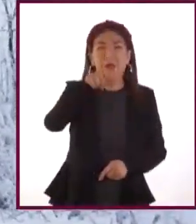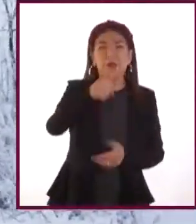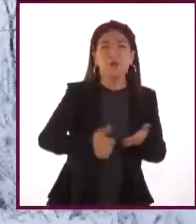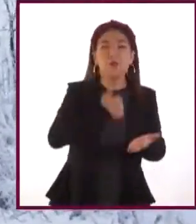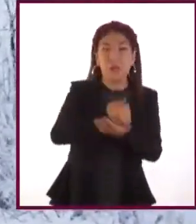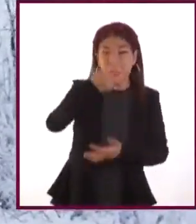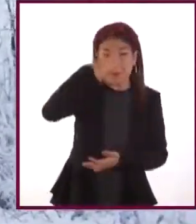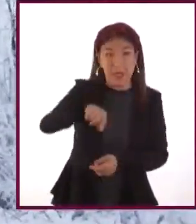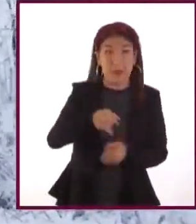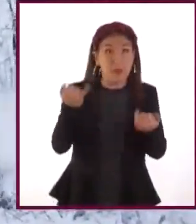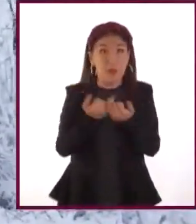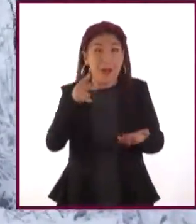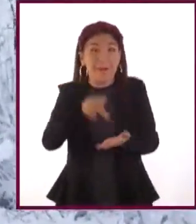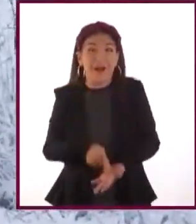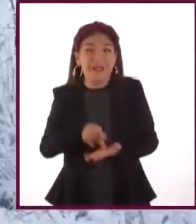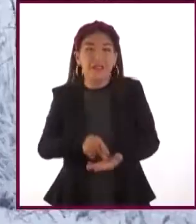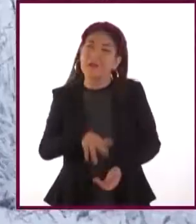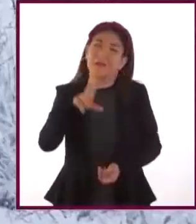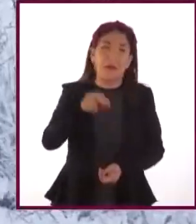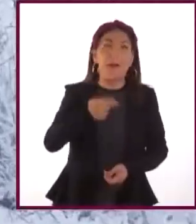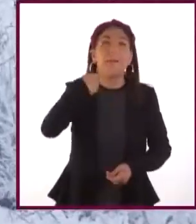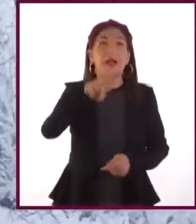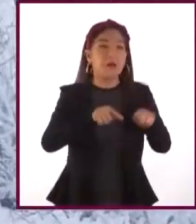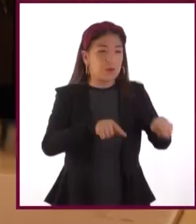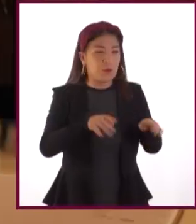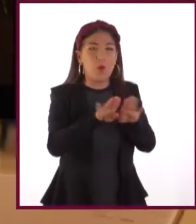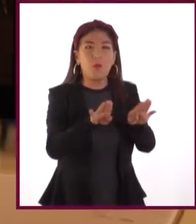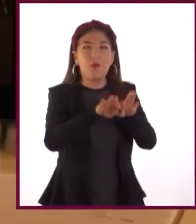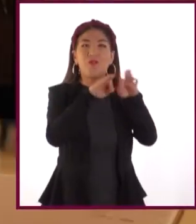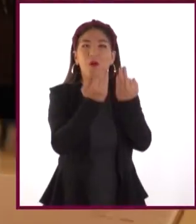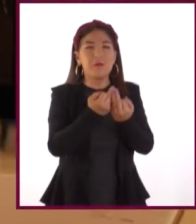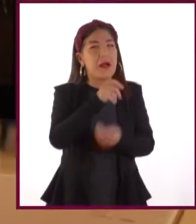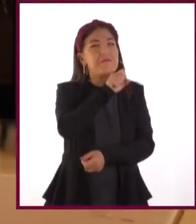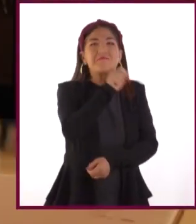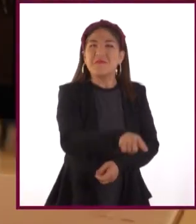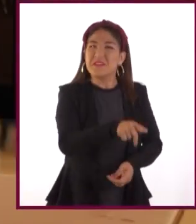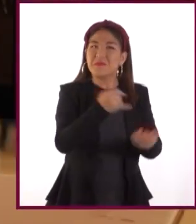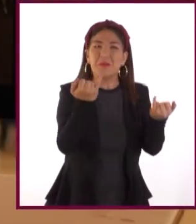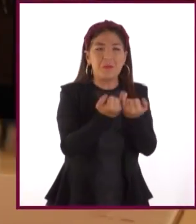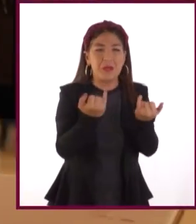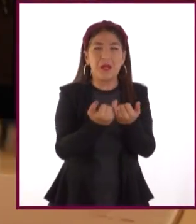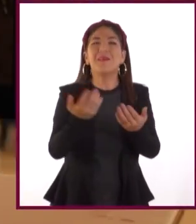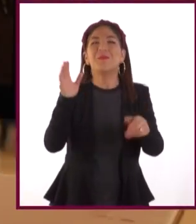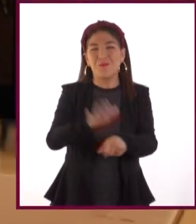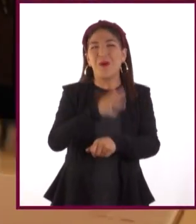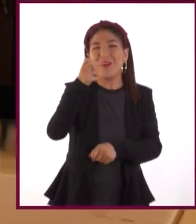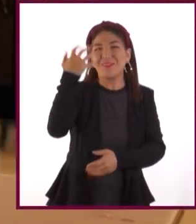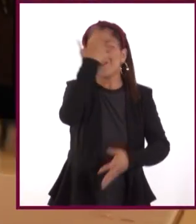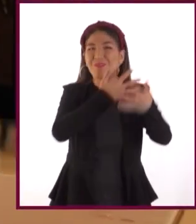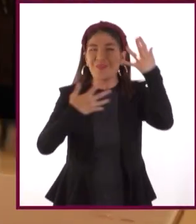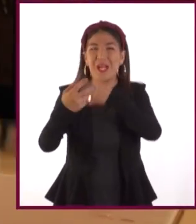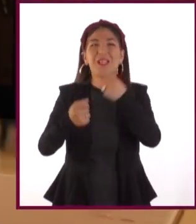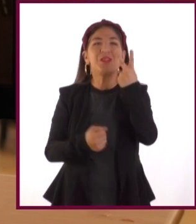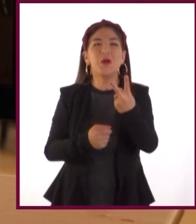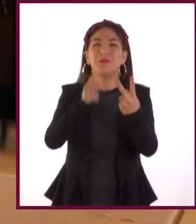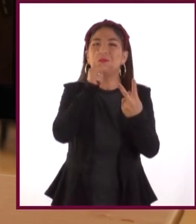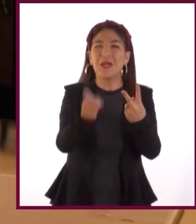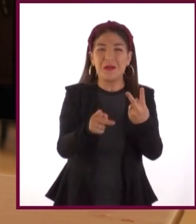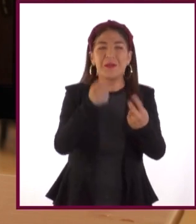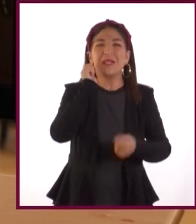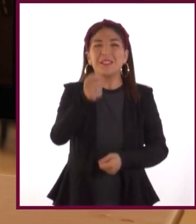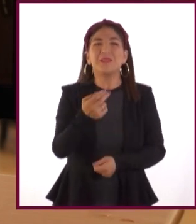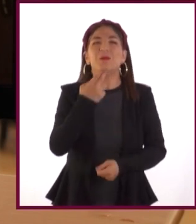del ambiente. No va a ser lo mismo el peso que tiene un cuerpo en la superficie de la Tierra a aquel peso que tiene en